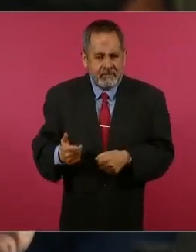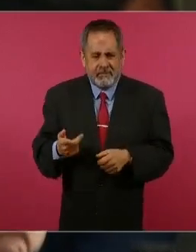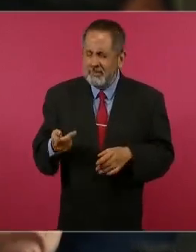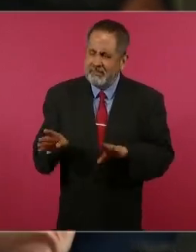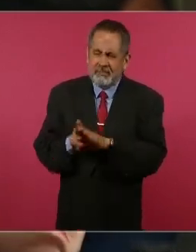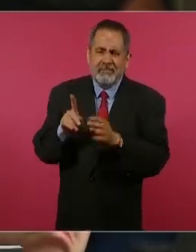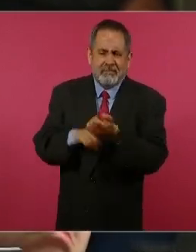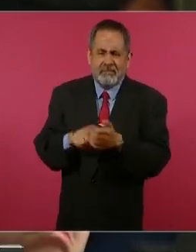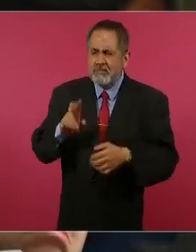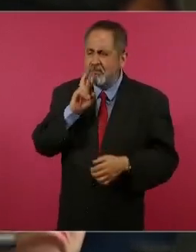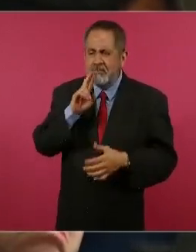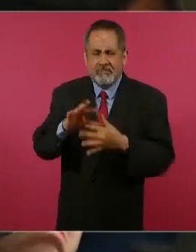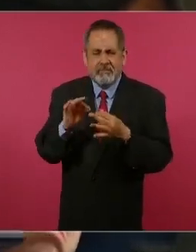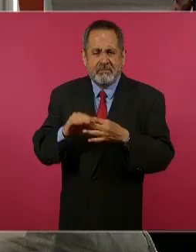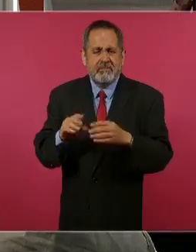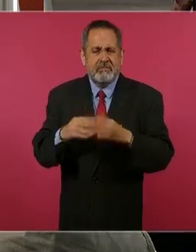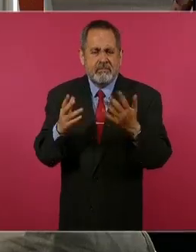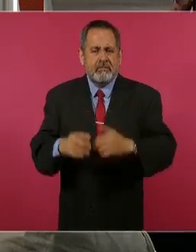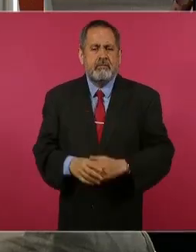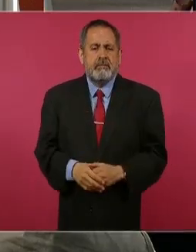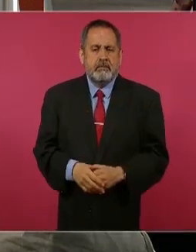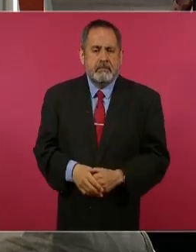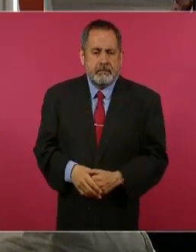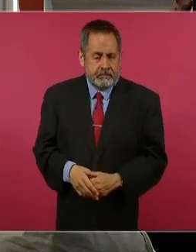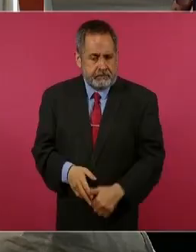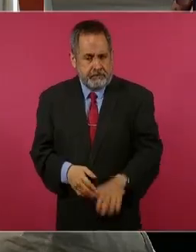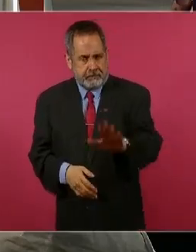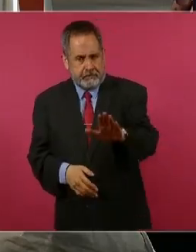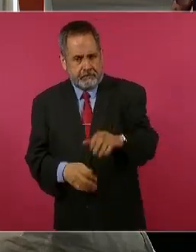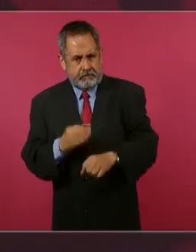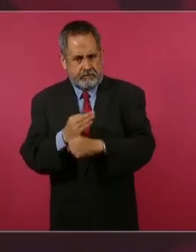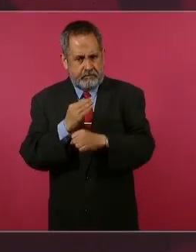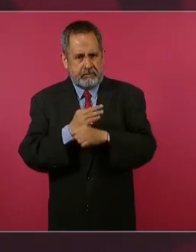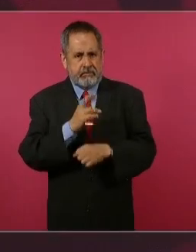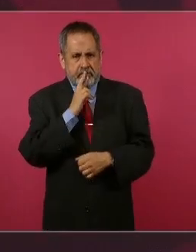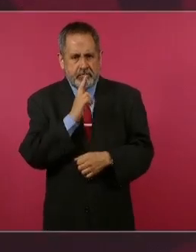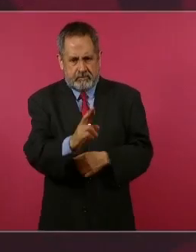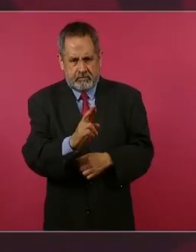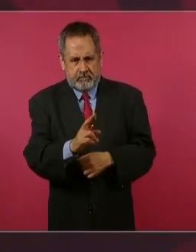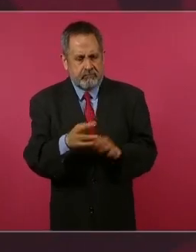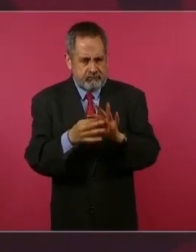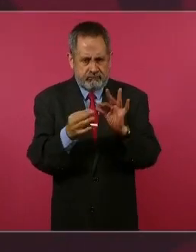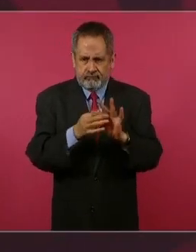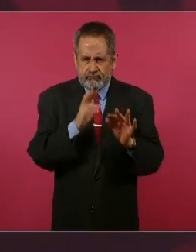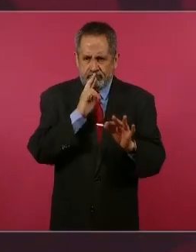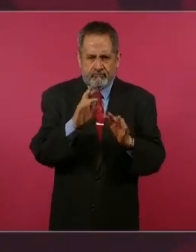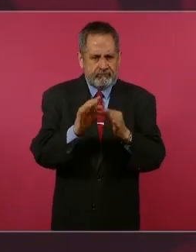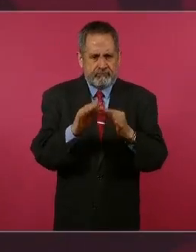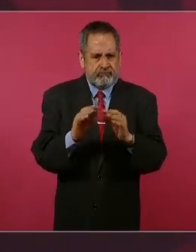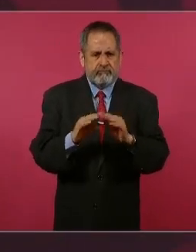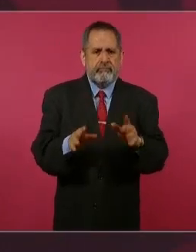fue lo que sucedió, qué reporte tuvieron de lo que la investigación. Se está haciendo la investigación porque